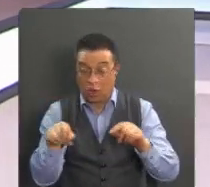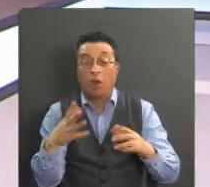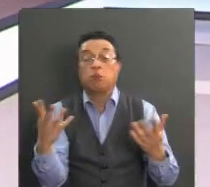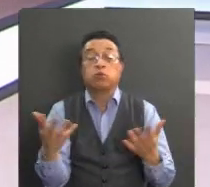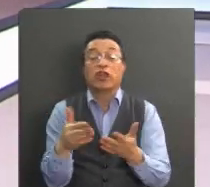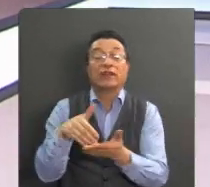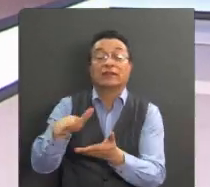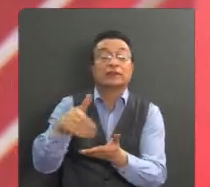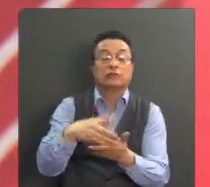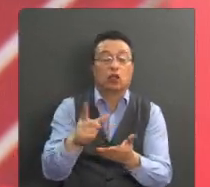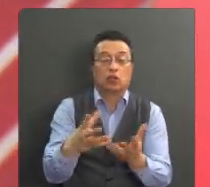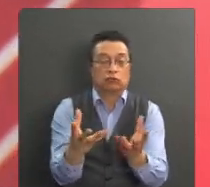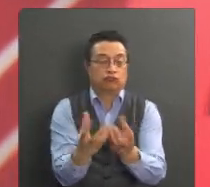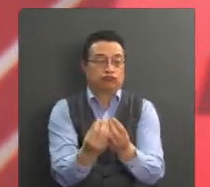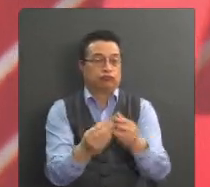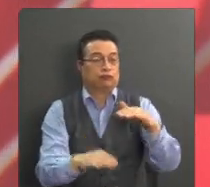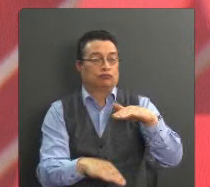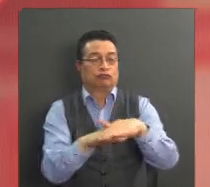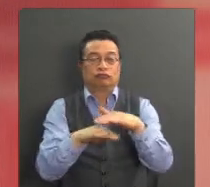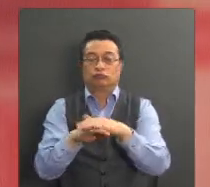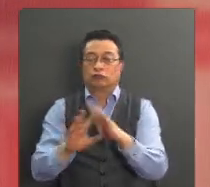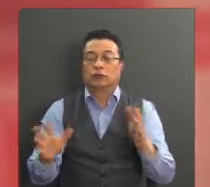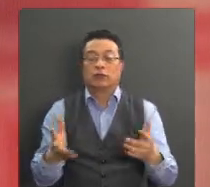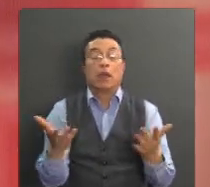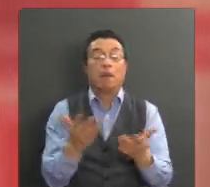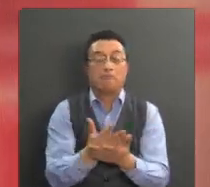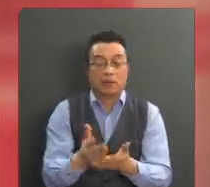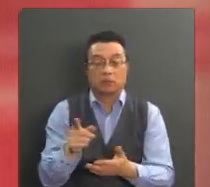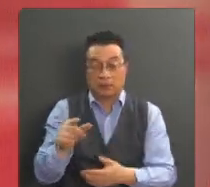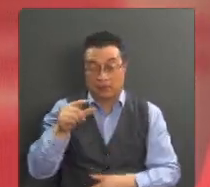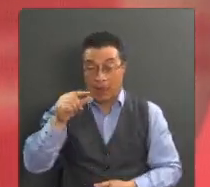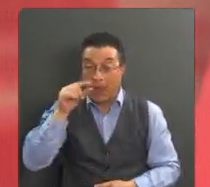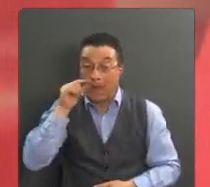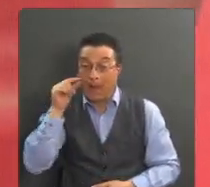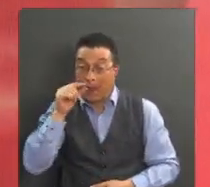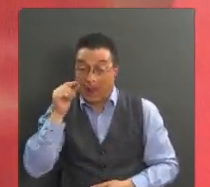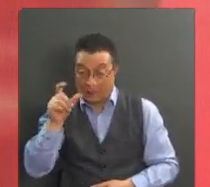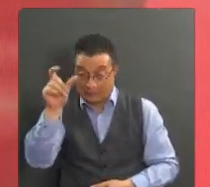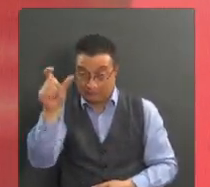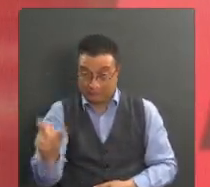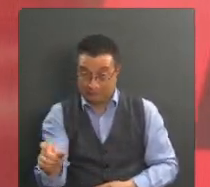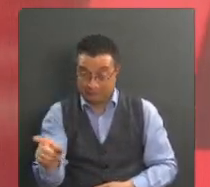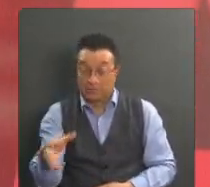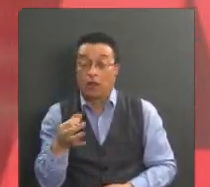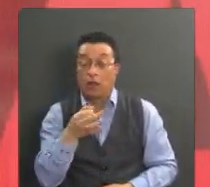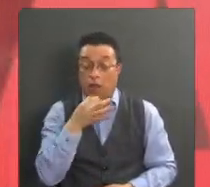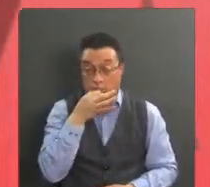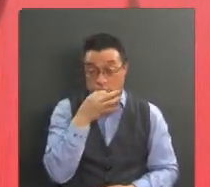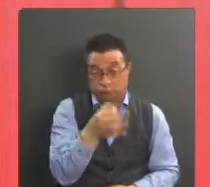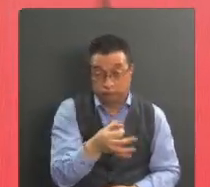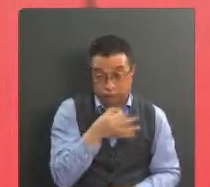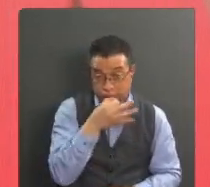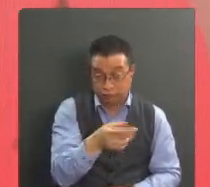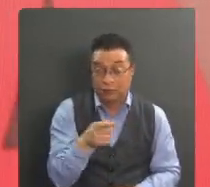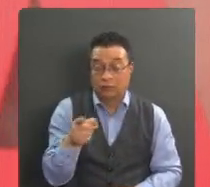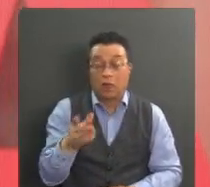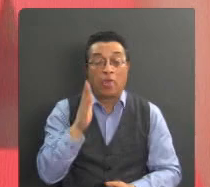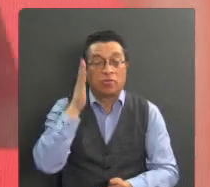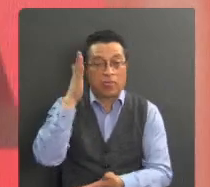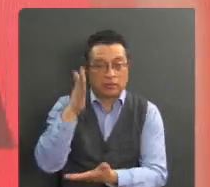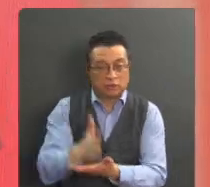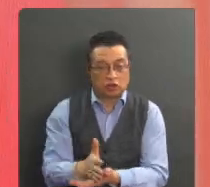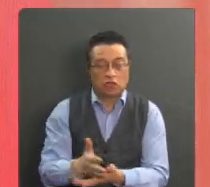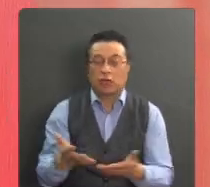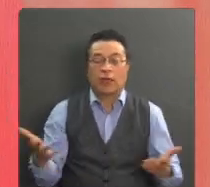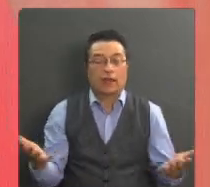dado era por el aforo. El aforo. ¿Y qué pasa con el aforo aquí? Bueno, cuando Gaspar Domínguez da cuenta de esta decisión de hacer